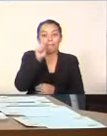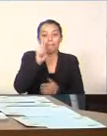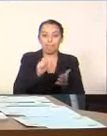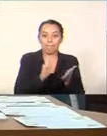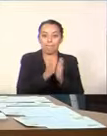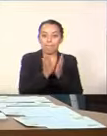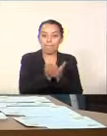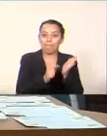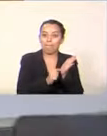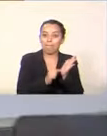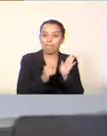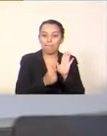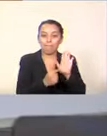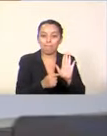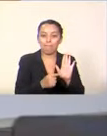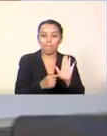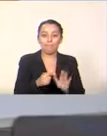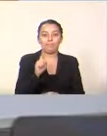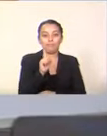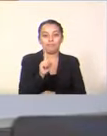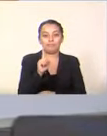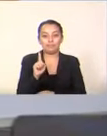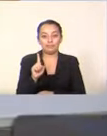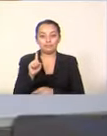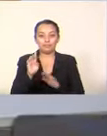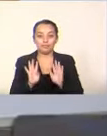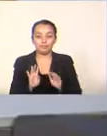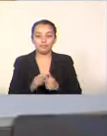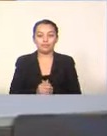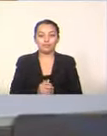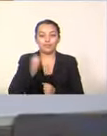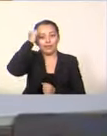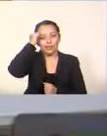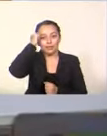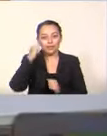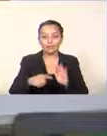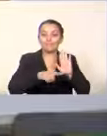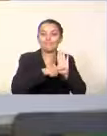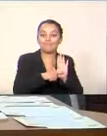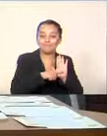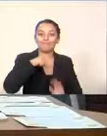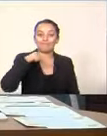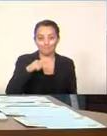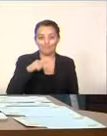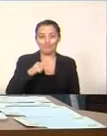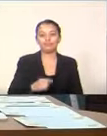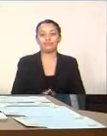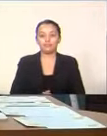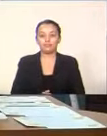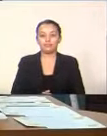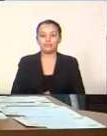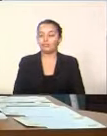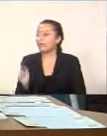clase 3.3, resta de números prestando de las decenas. Muy bien. Alejandra,